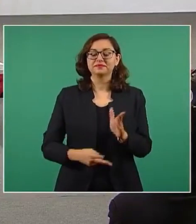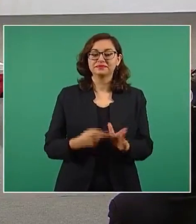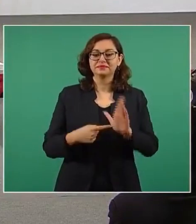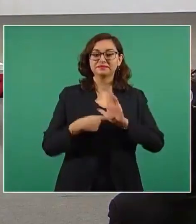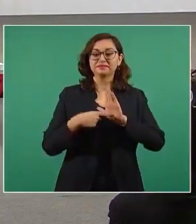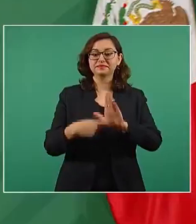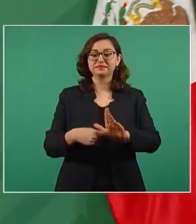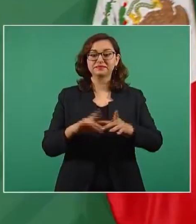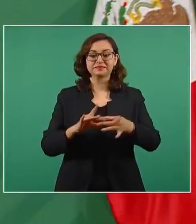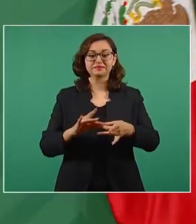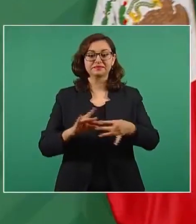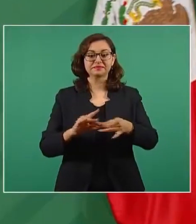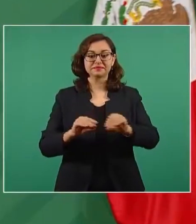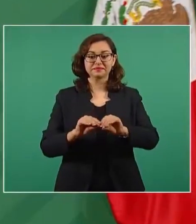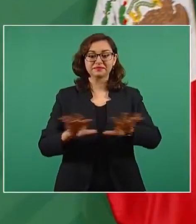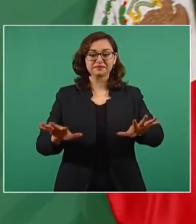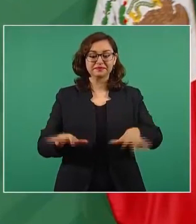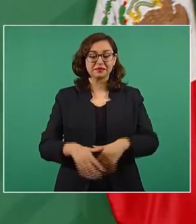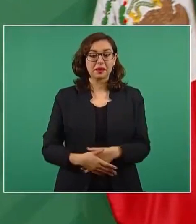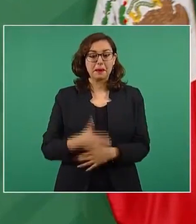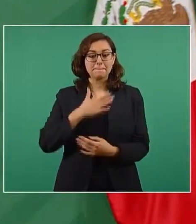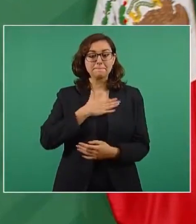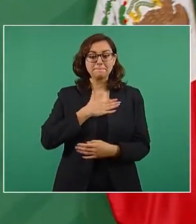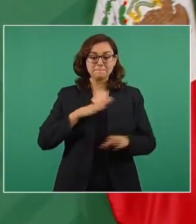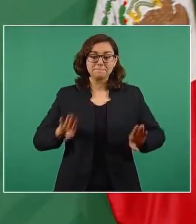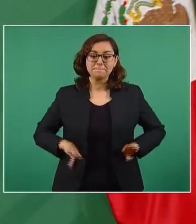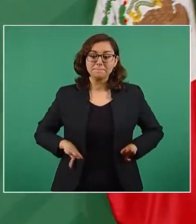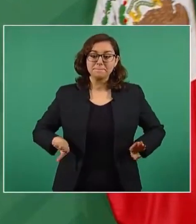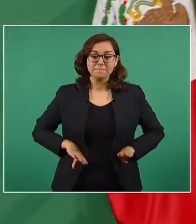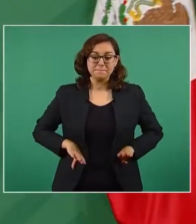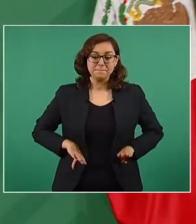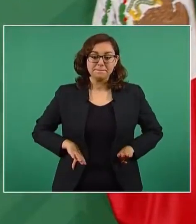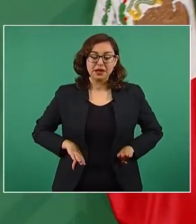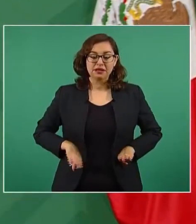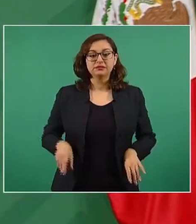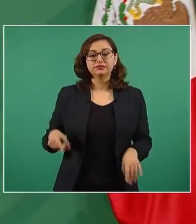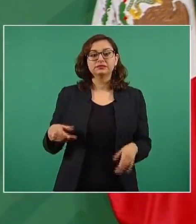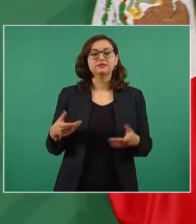que tengo como filosofía el que no debe